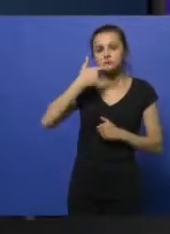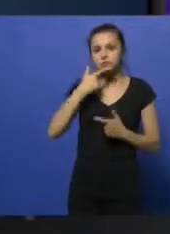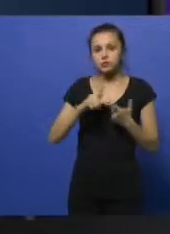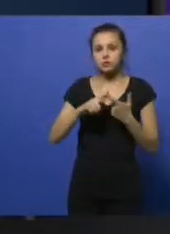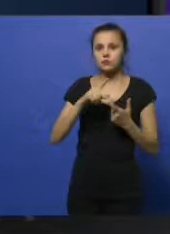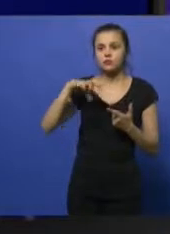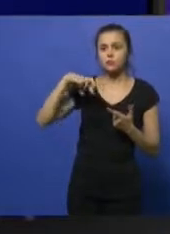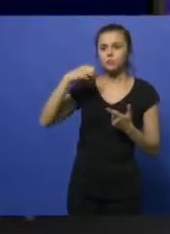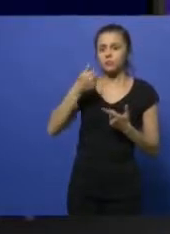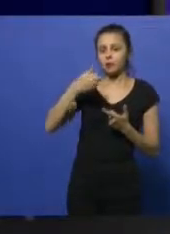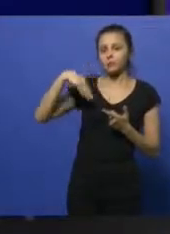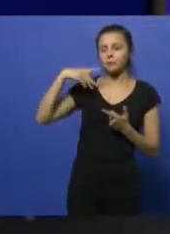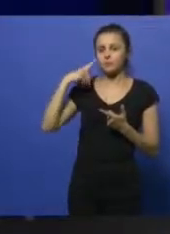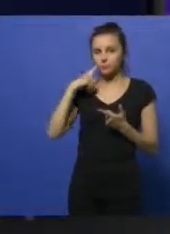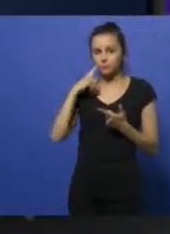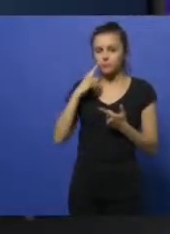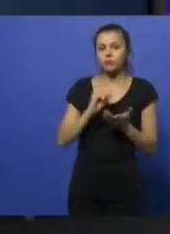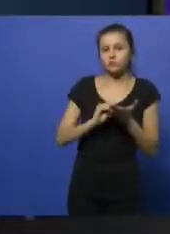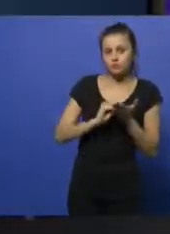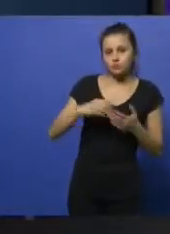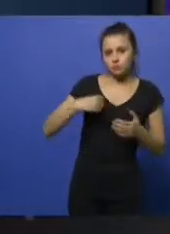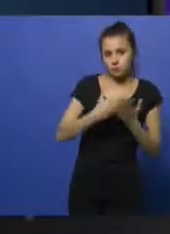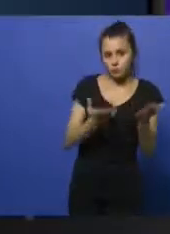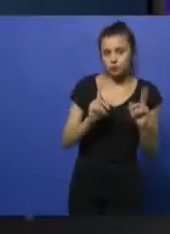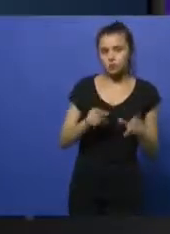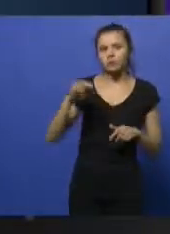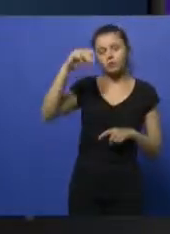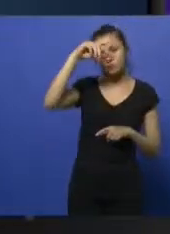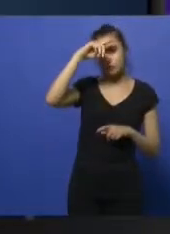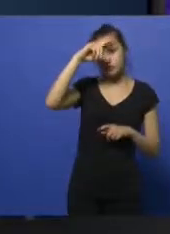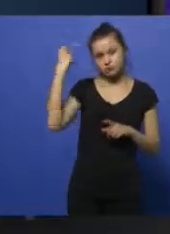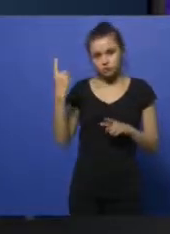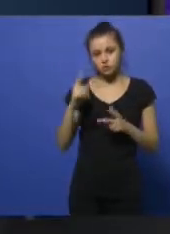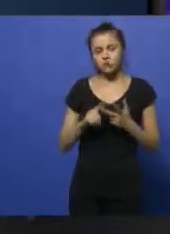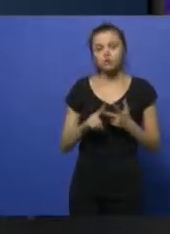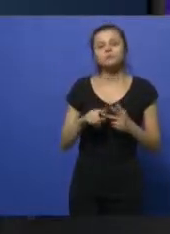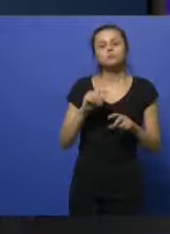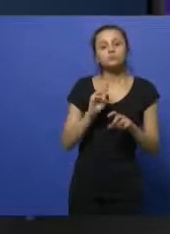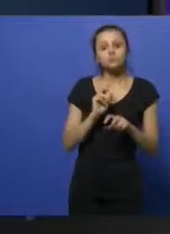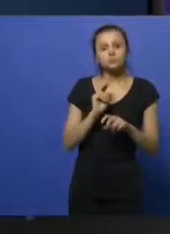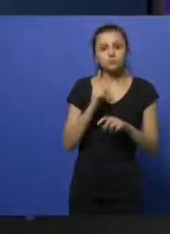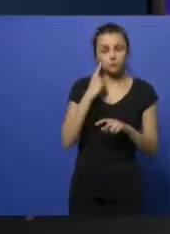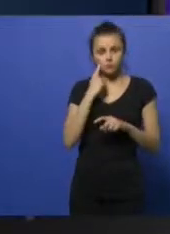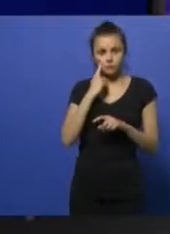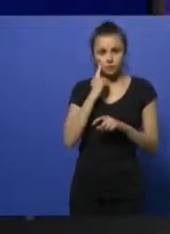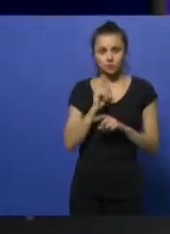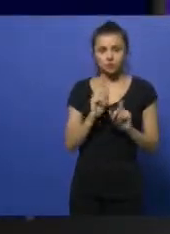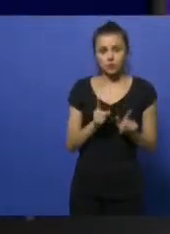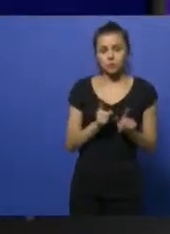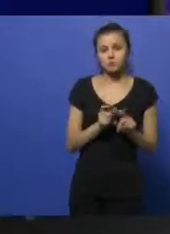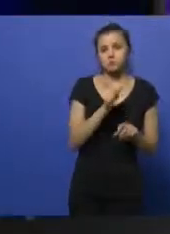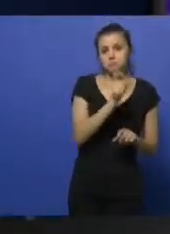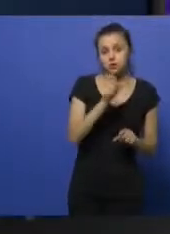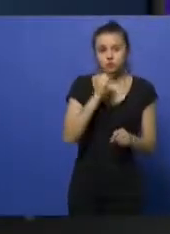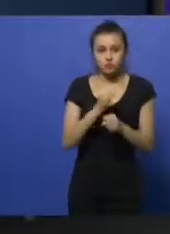no solamente de la administración pública, del Estado nacional, provincial y municipal, sino también los compañeros que trabajan en la actividad privada.